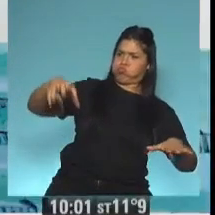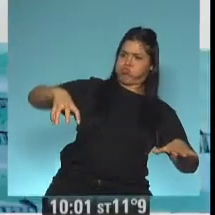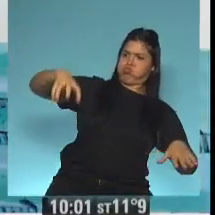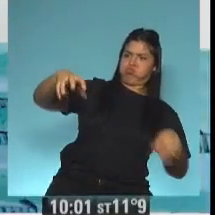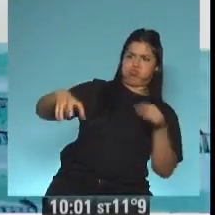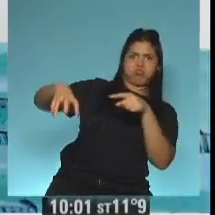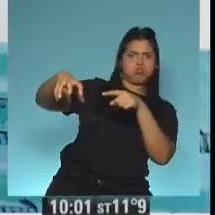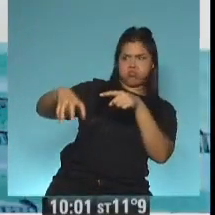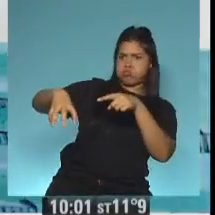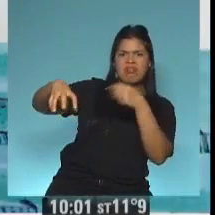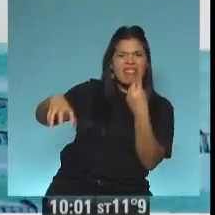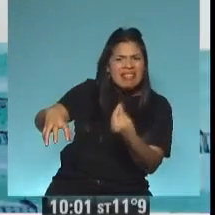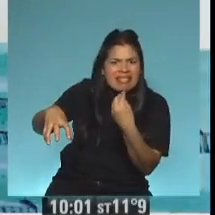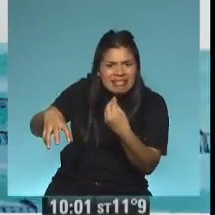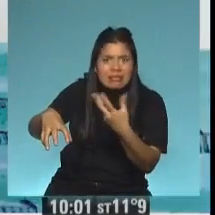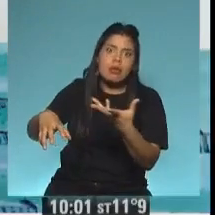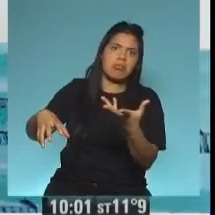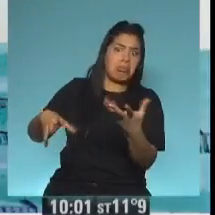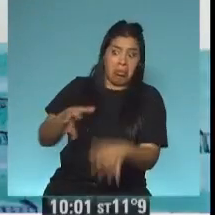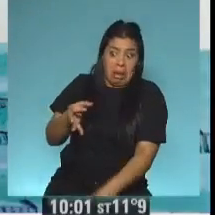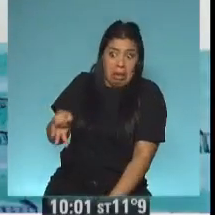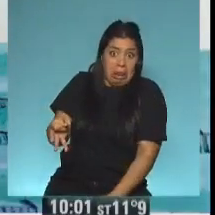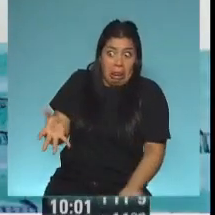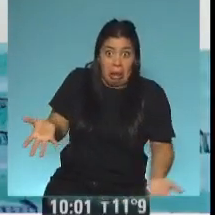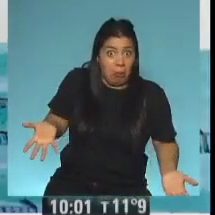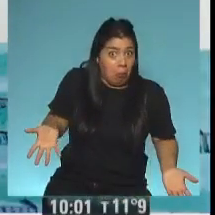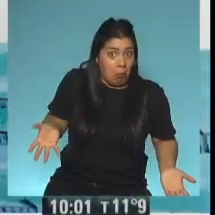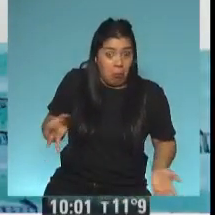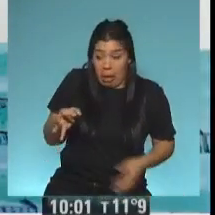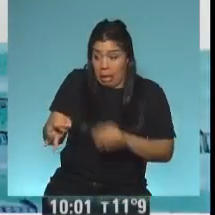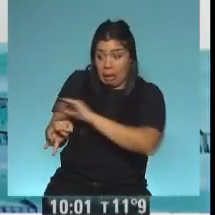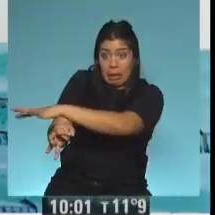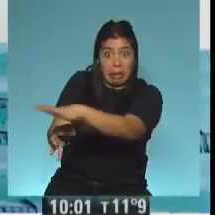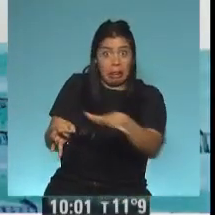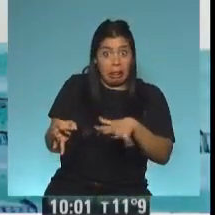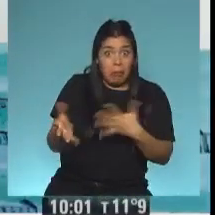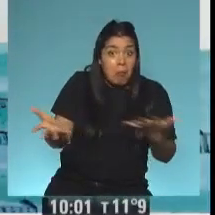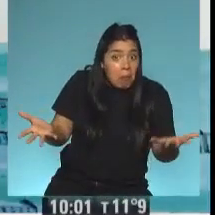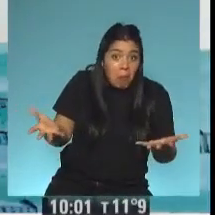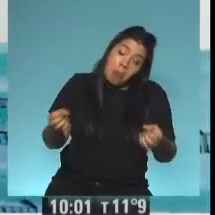una isla redonda, será una isla redonda, dijo muy seguro y se subió.